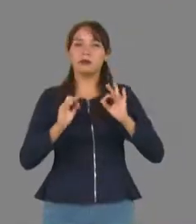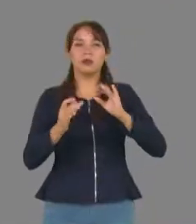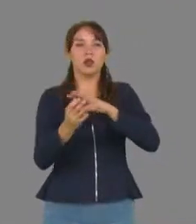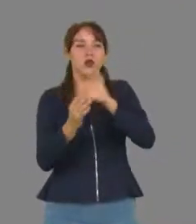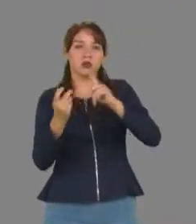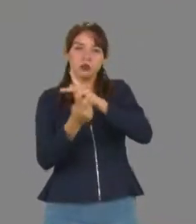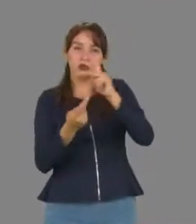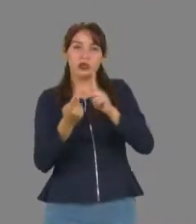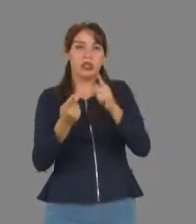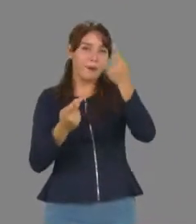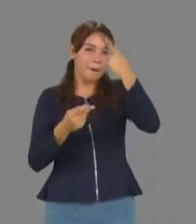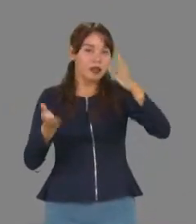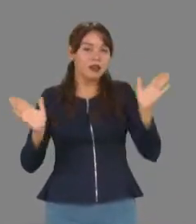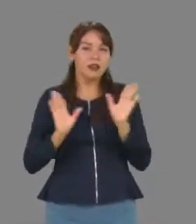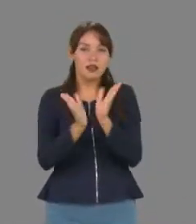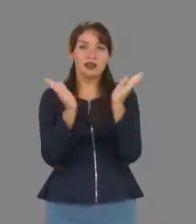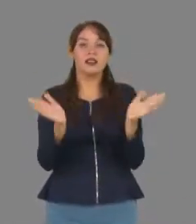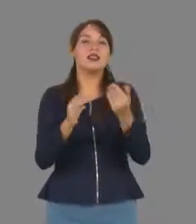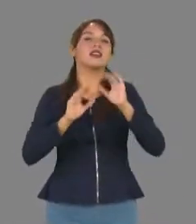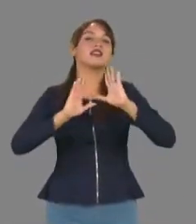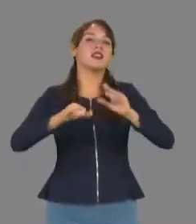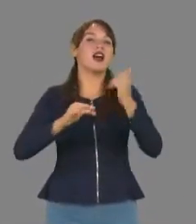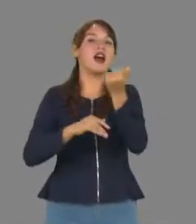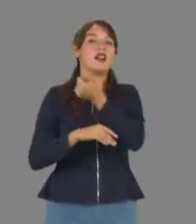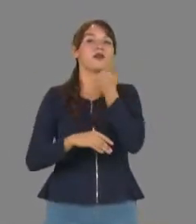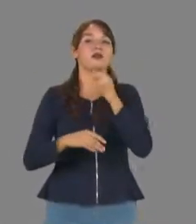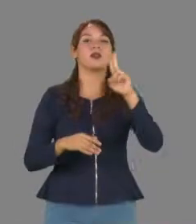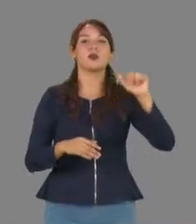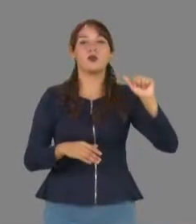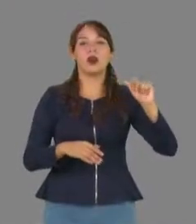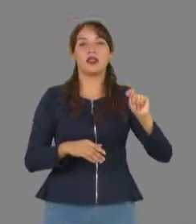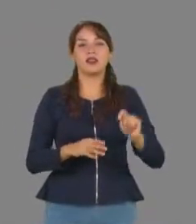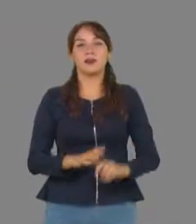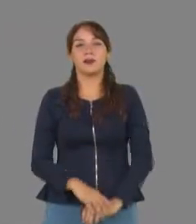en temas relacionados a la educación que ofrece la UAT.